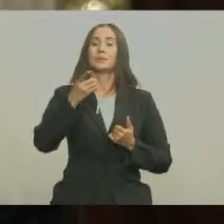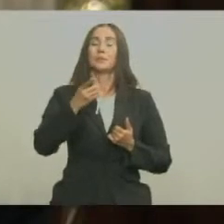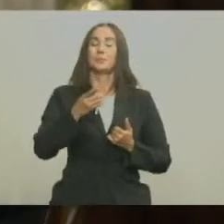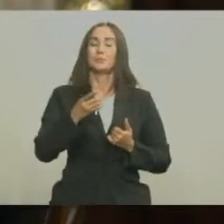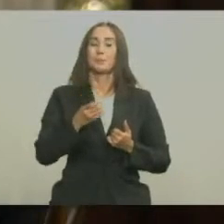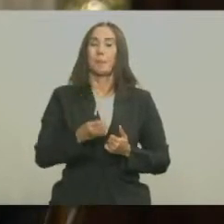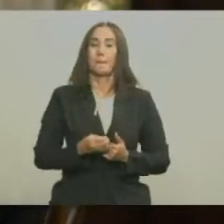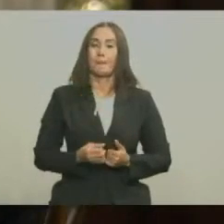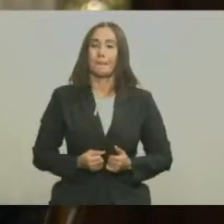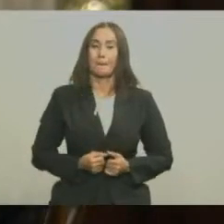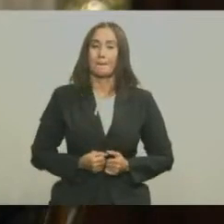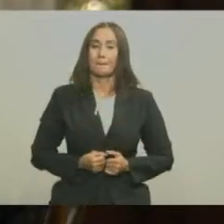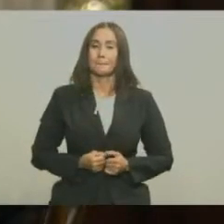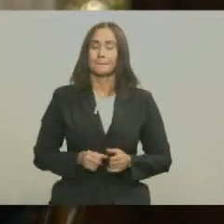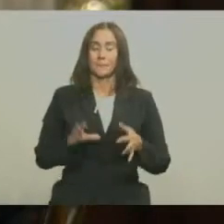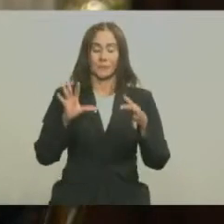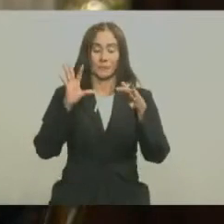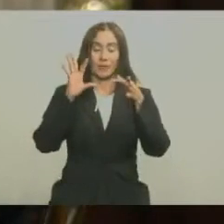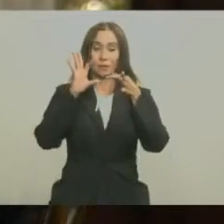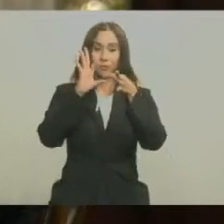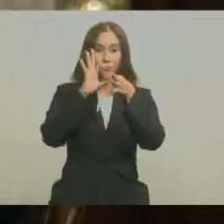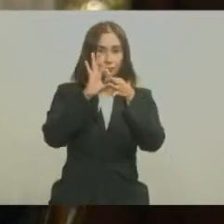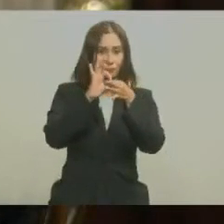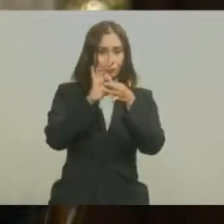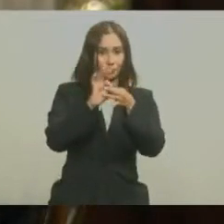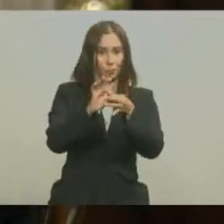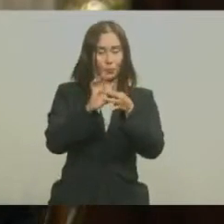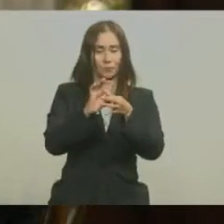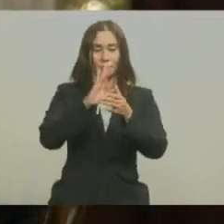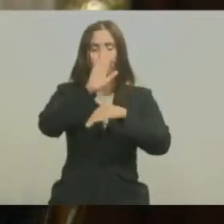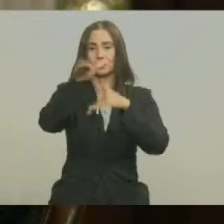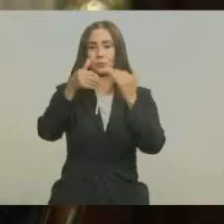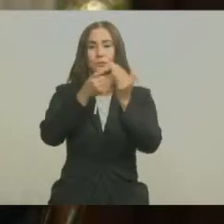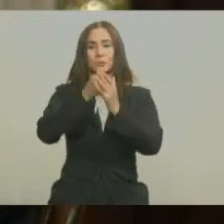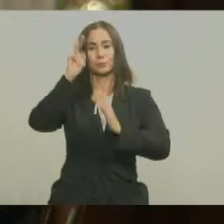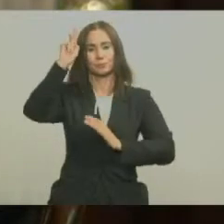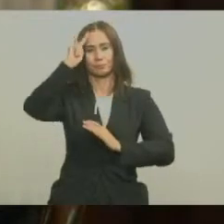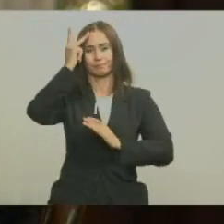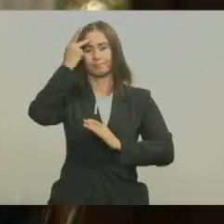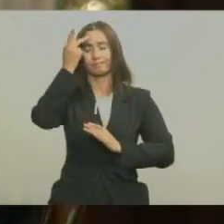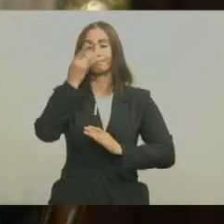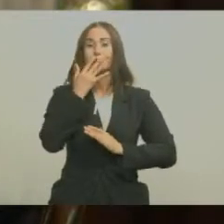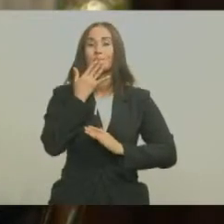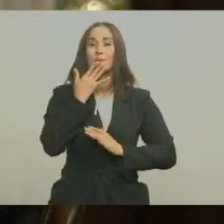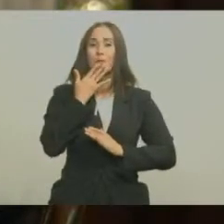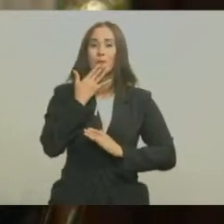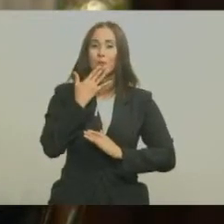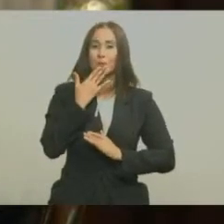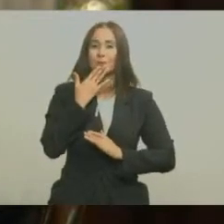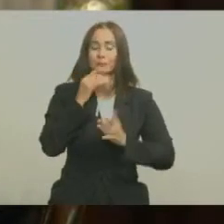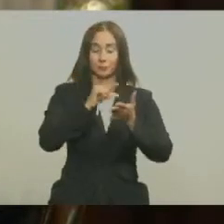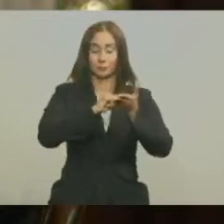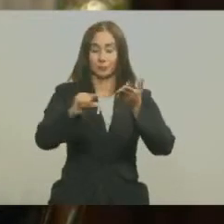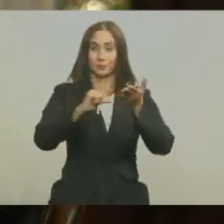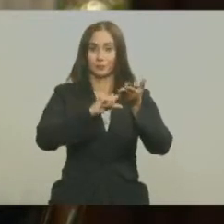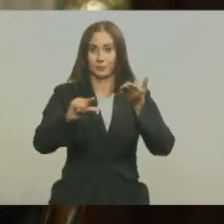en unión y consenso con todas las fuerzas políticas, las siguientes